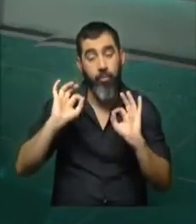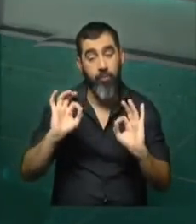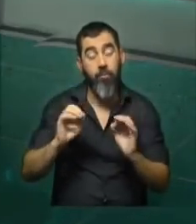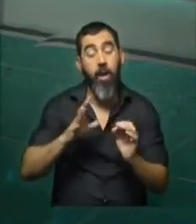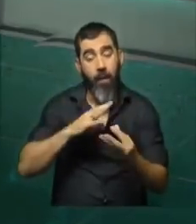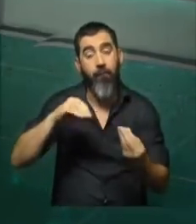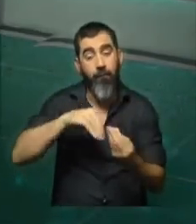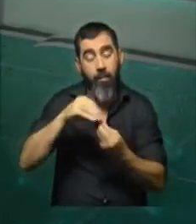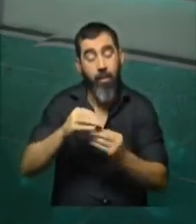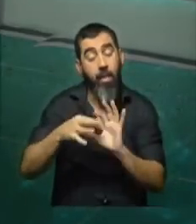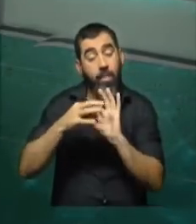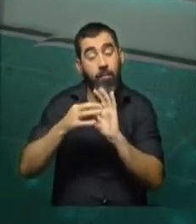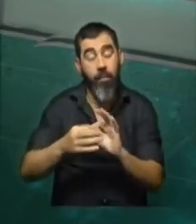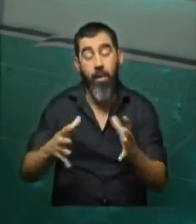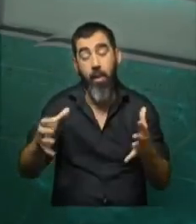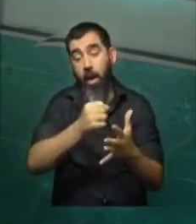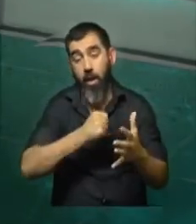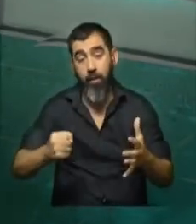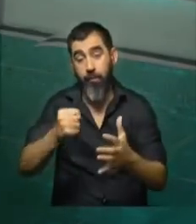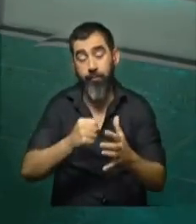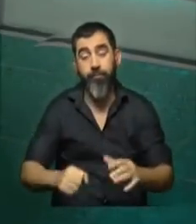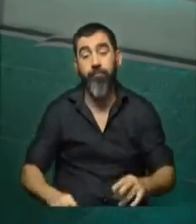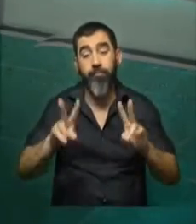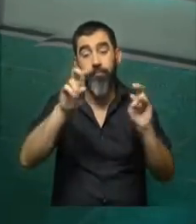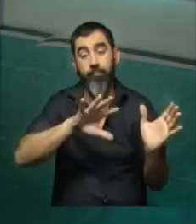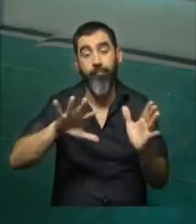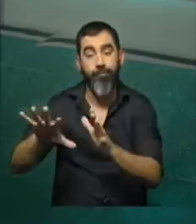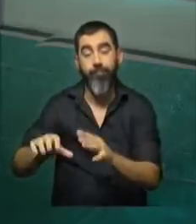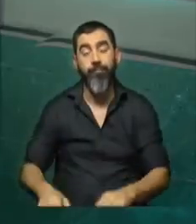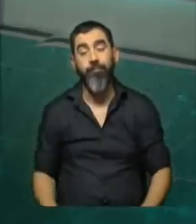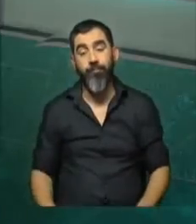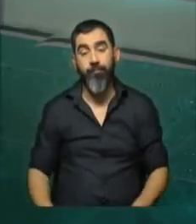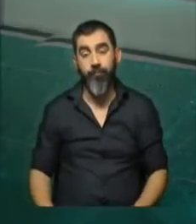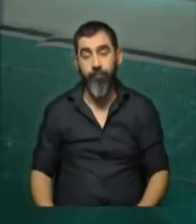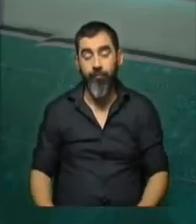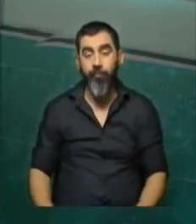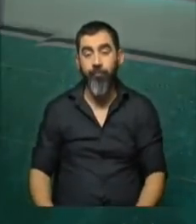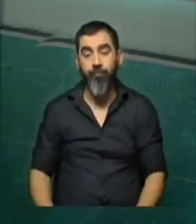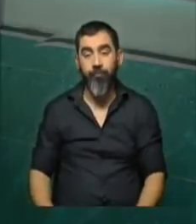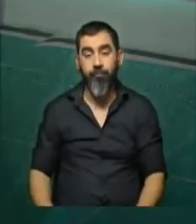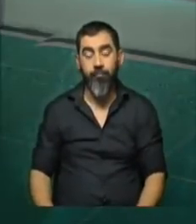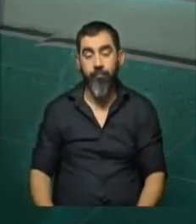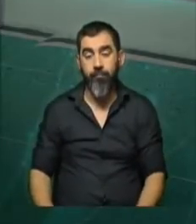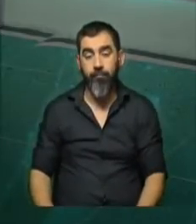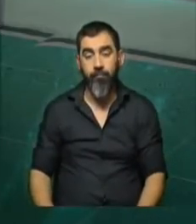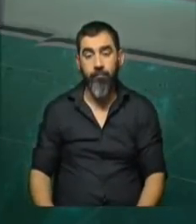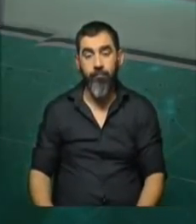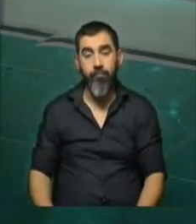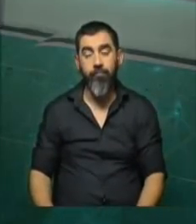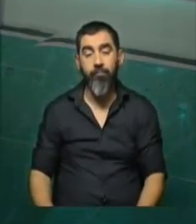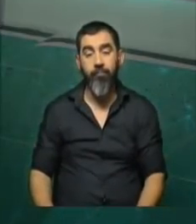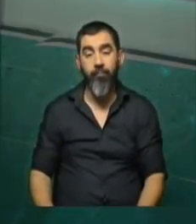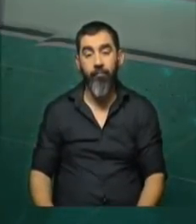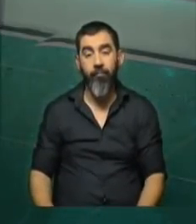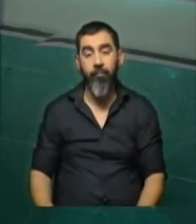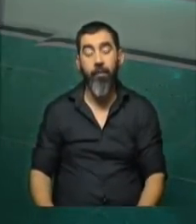muchas familias que dependen de esta alimentación. Vamos a cambiar de asunto, algo que les comentábamos en el arranque de esta primera edición de MB Noticias.